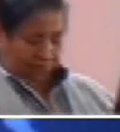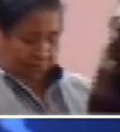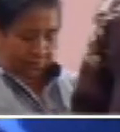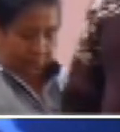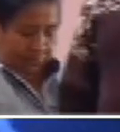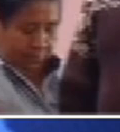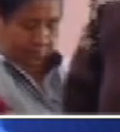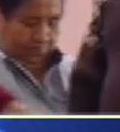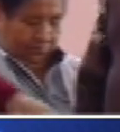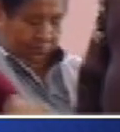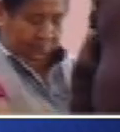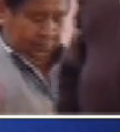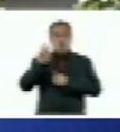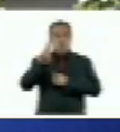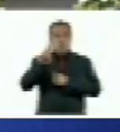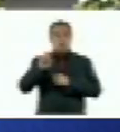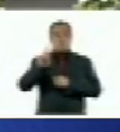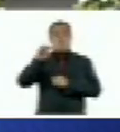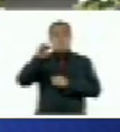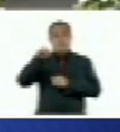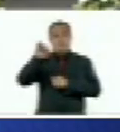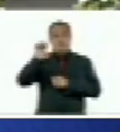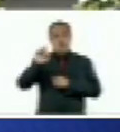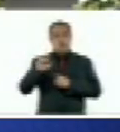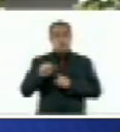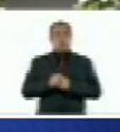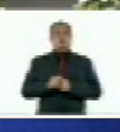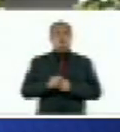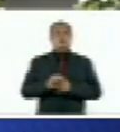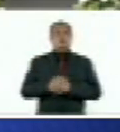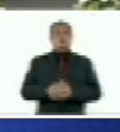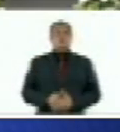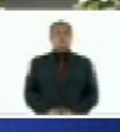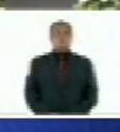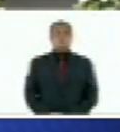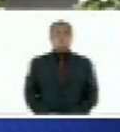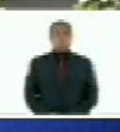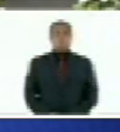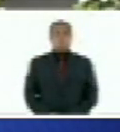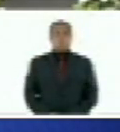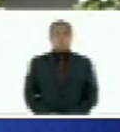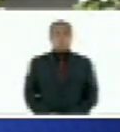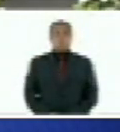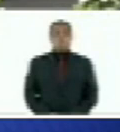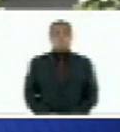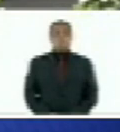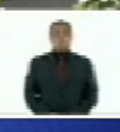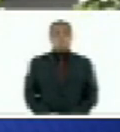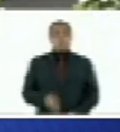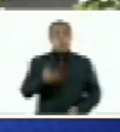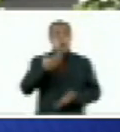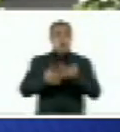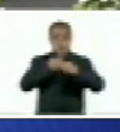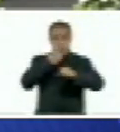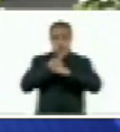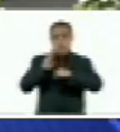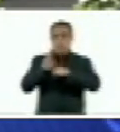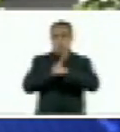con sus gastos son 310 mil millones sí la pregunta es para qué quieren